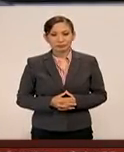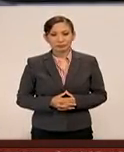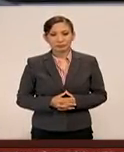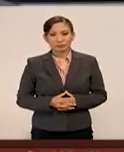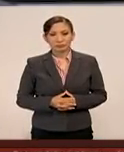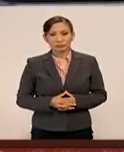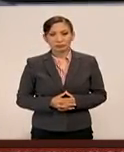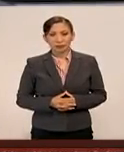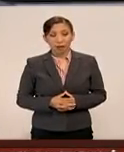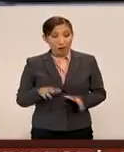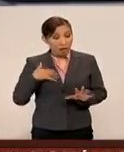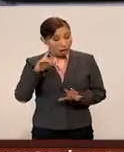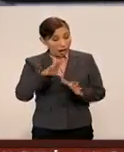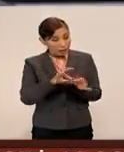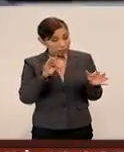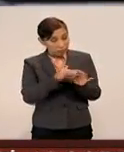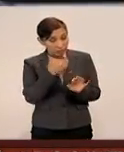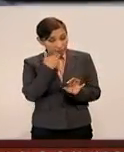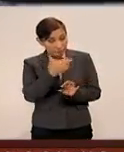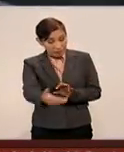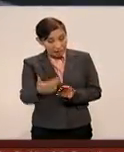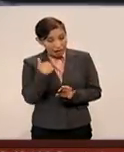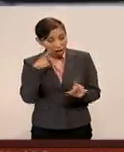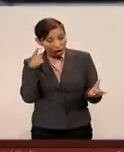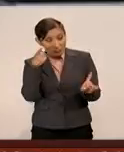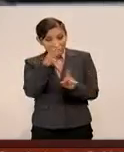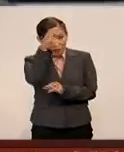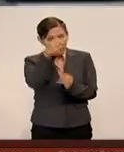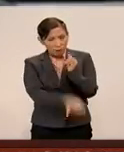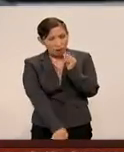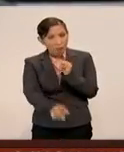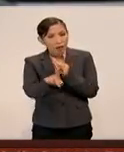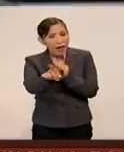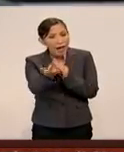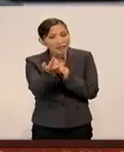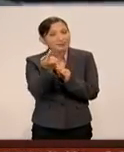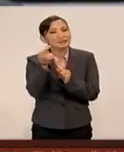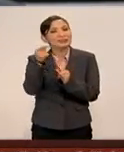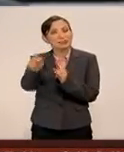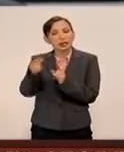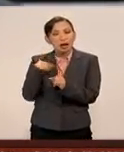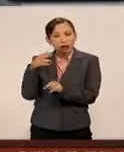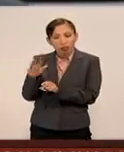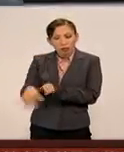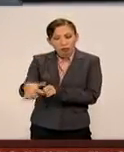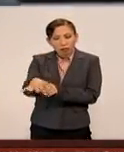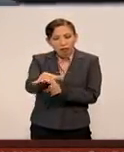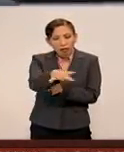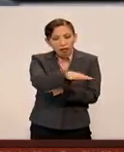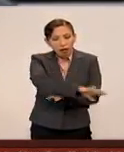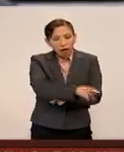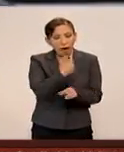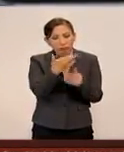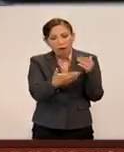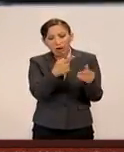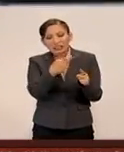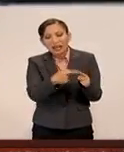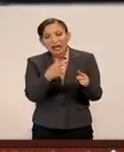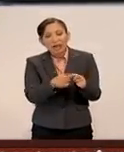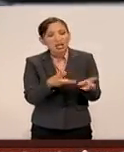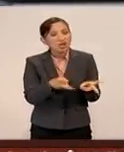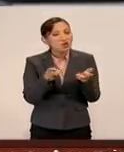No es un planteamiento eficiente que nuestro objetivo último sea atrapar peces en un ciclo